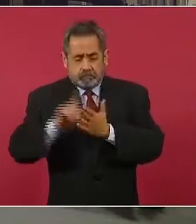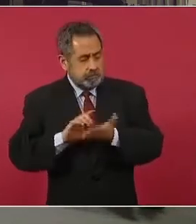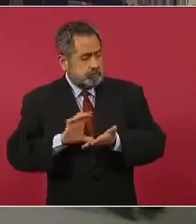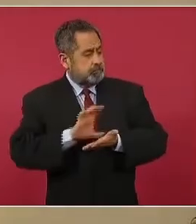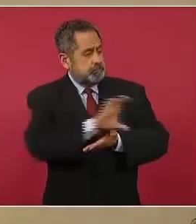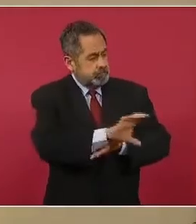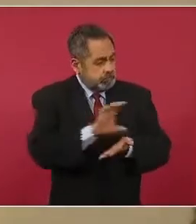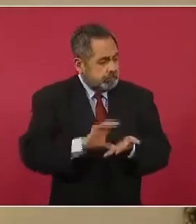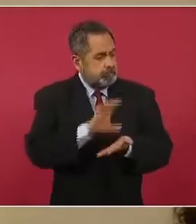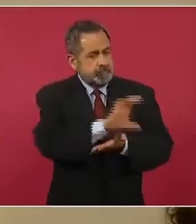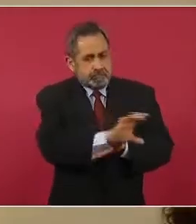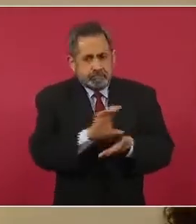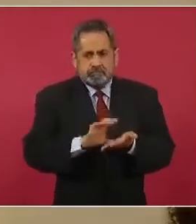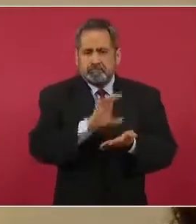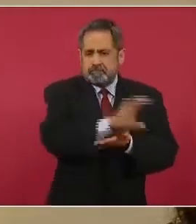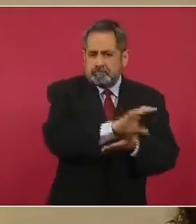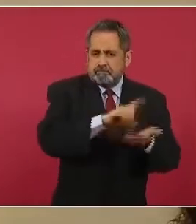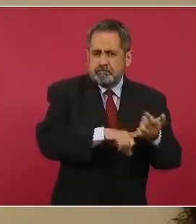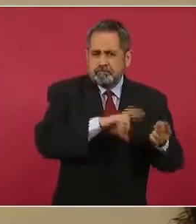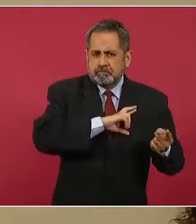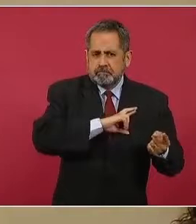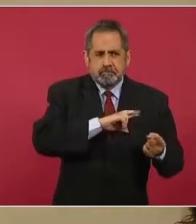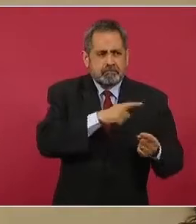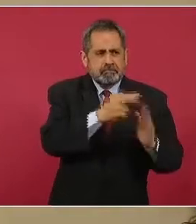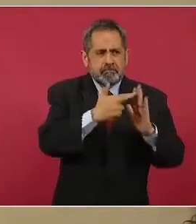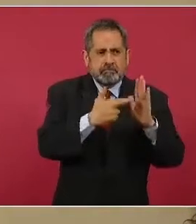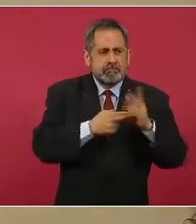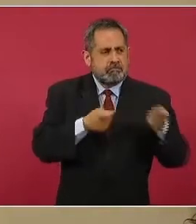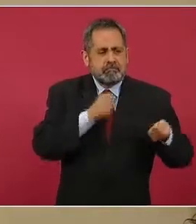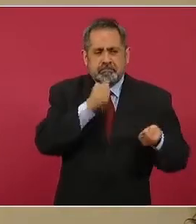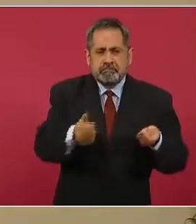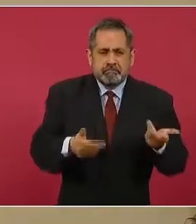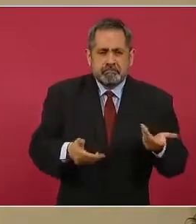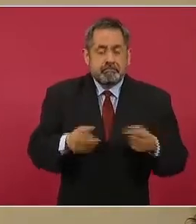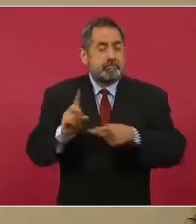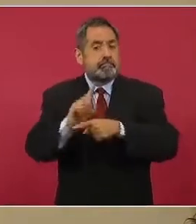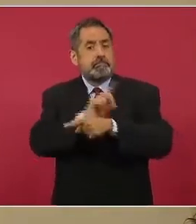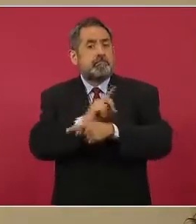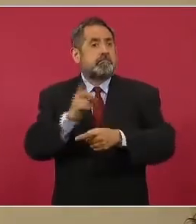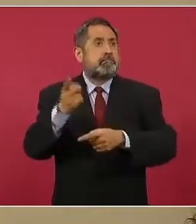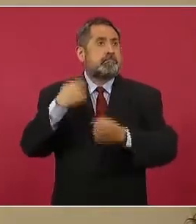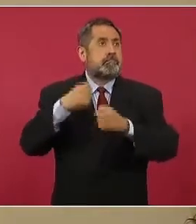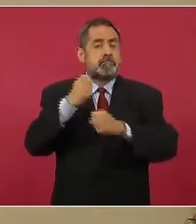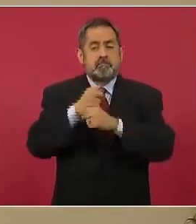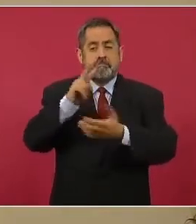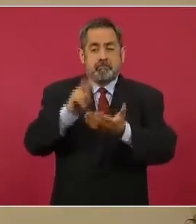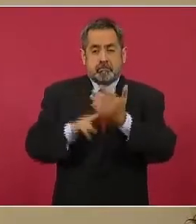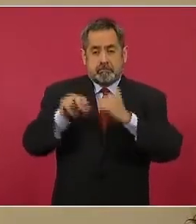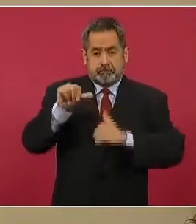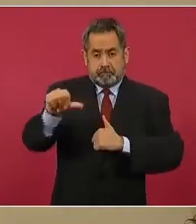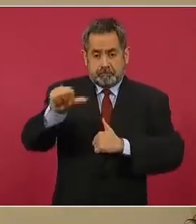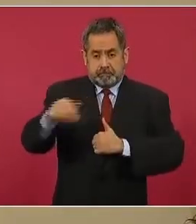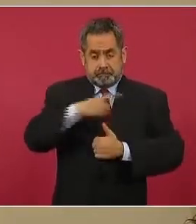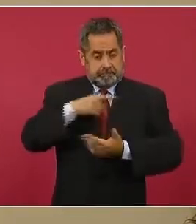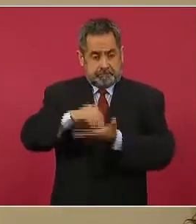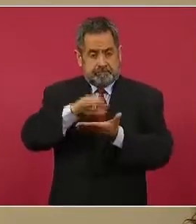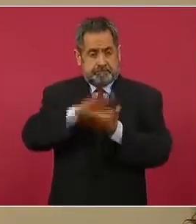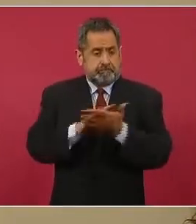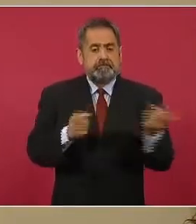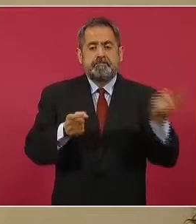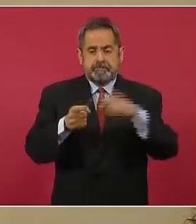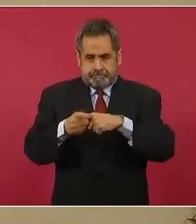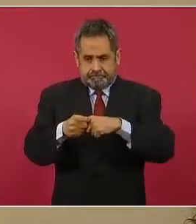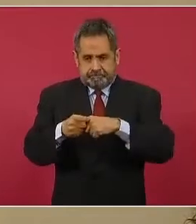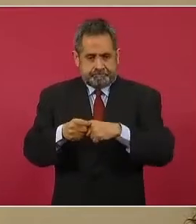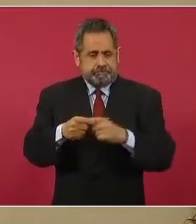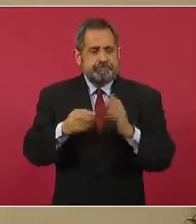están en los centros de asistencia social del Estado. Esto está pasando en Nuevo León, esto está pasando en Yucatán, esto está pasando en Jalisco, pasó en Puebla,